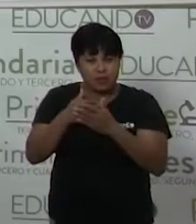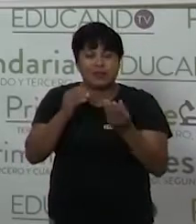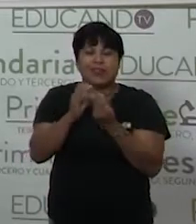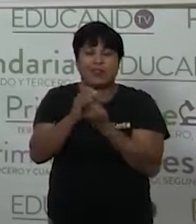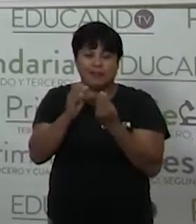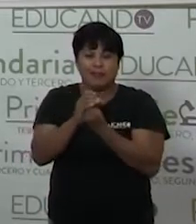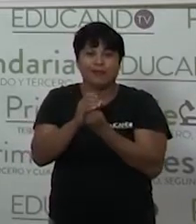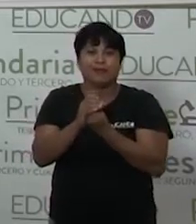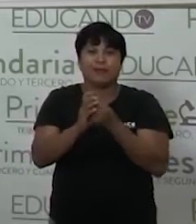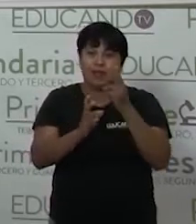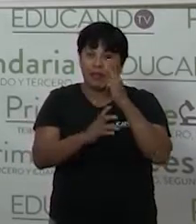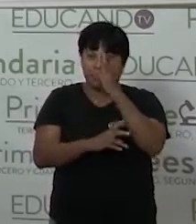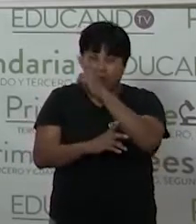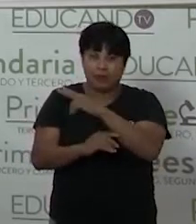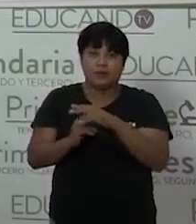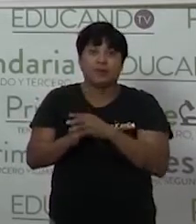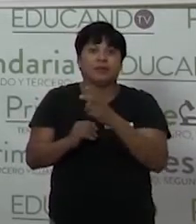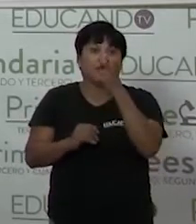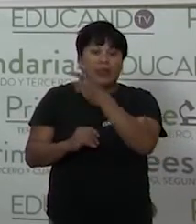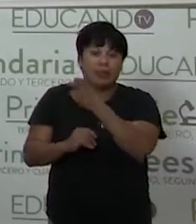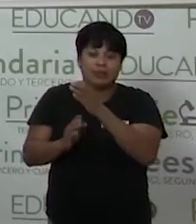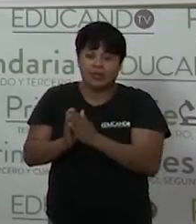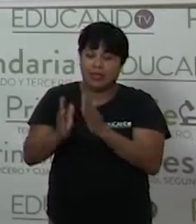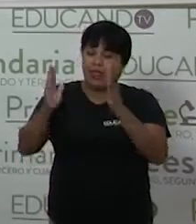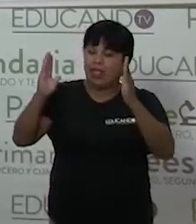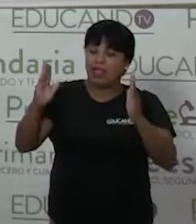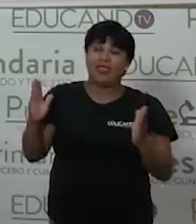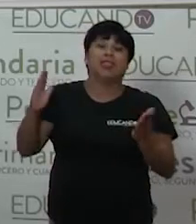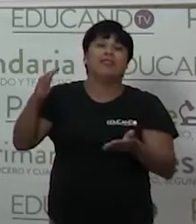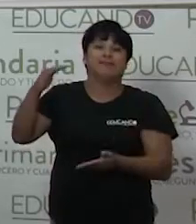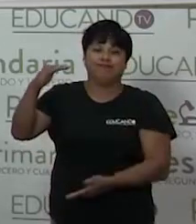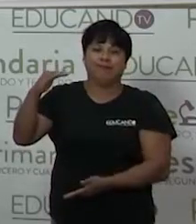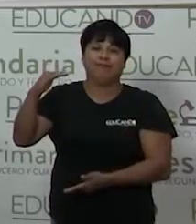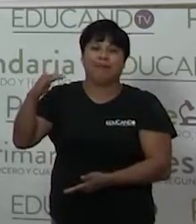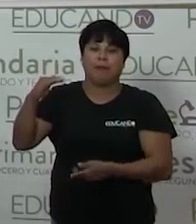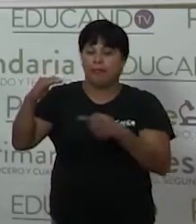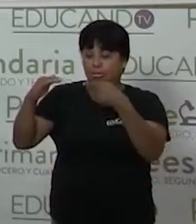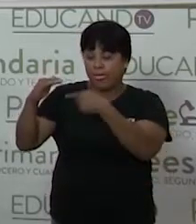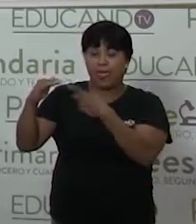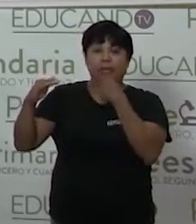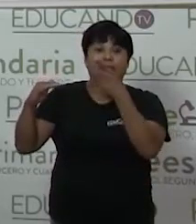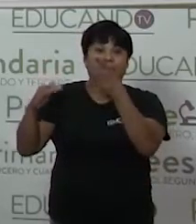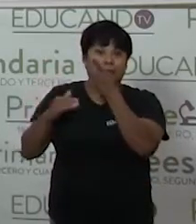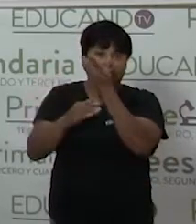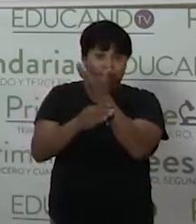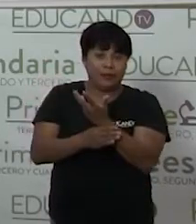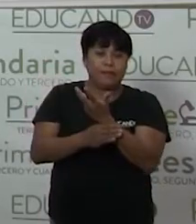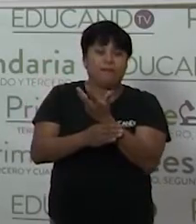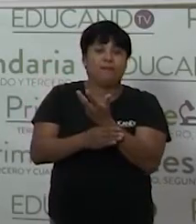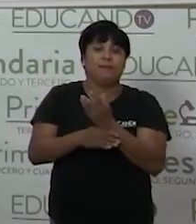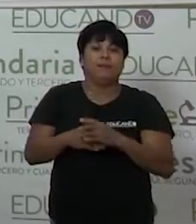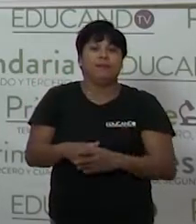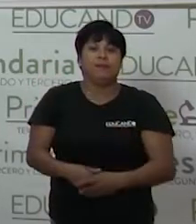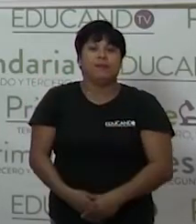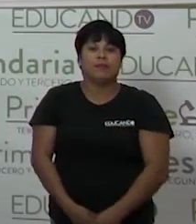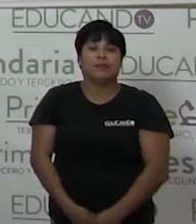lectura vamos a ver este grandote aquí dice